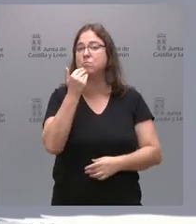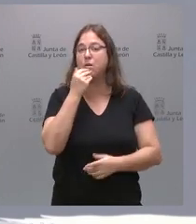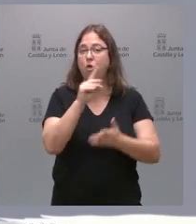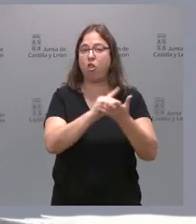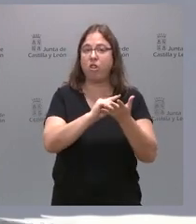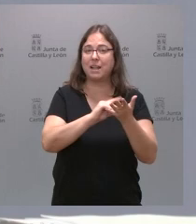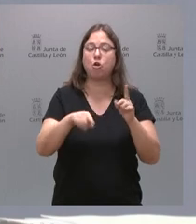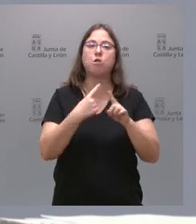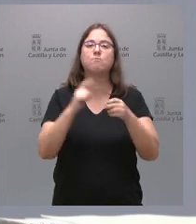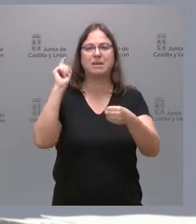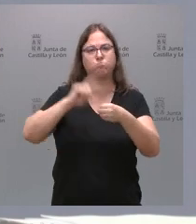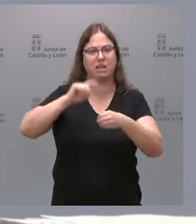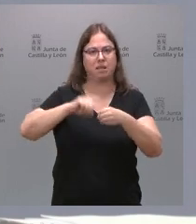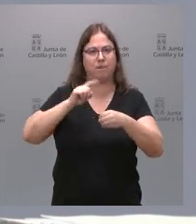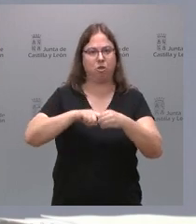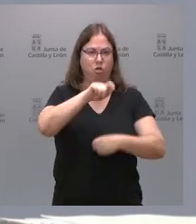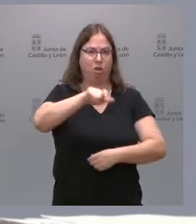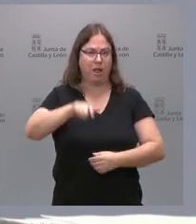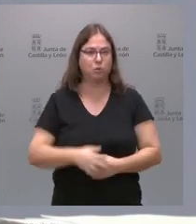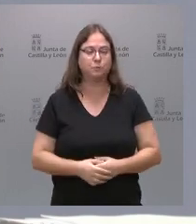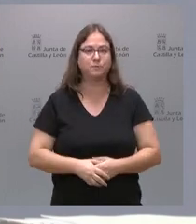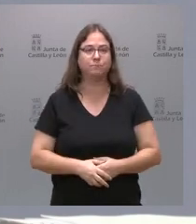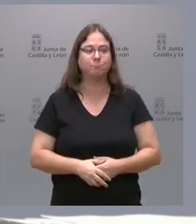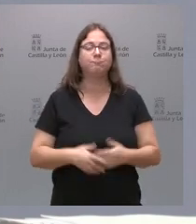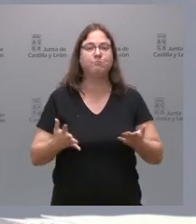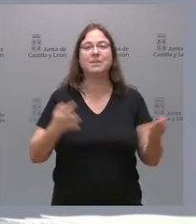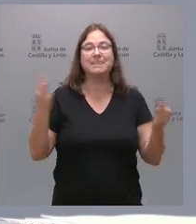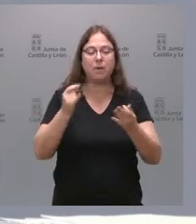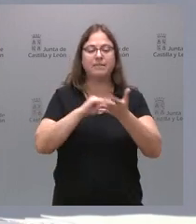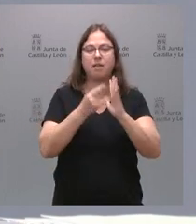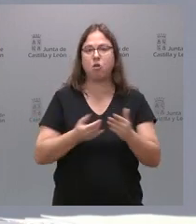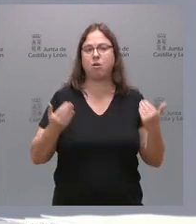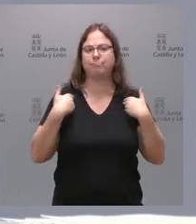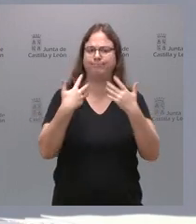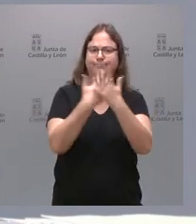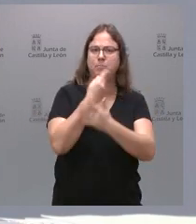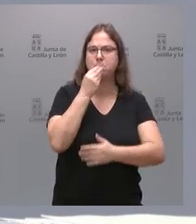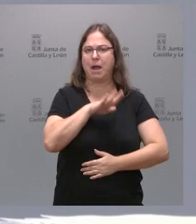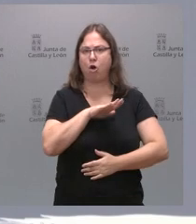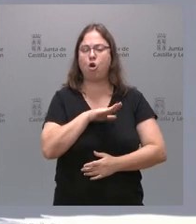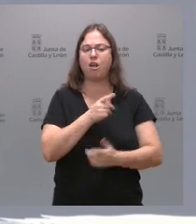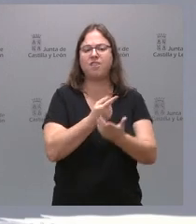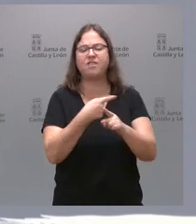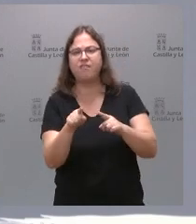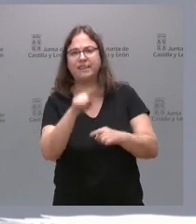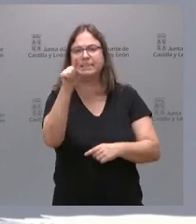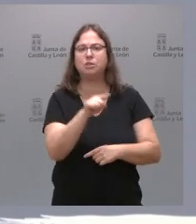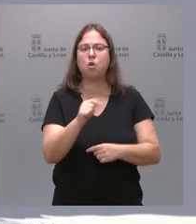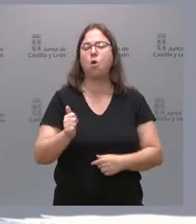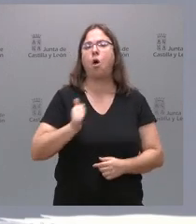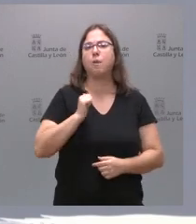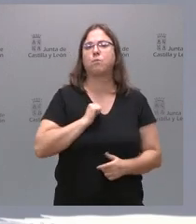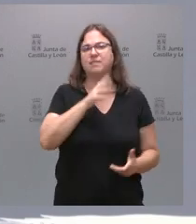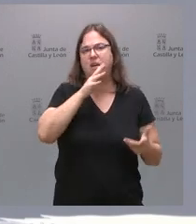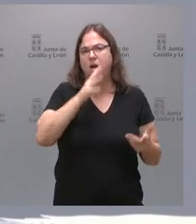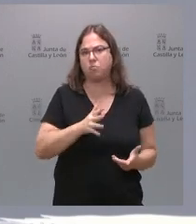dato sino elemento de participación del conjunto de los ciudadanos bueno tendrán que ser también ahí los técnicos los que nos definan si es mejor crear un instrumento diferenciado si aprovecharos